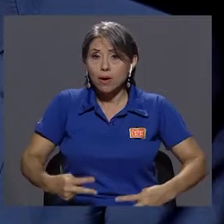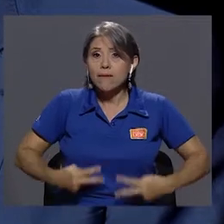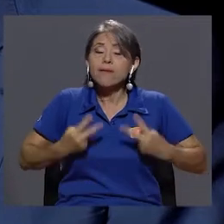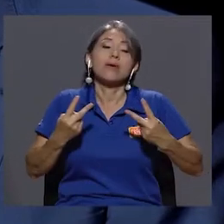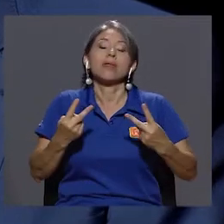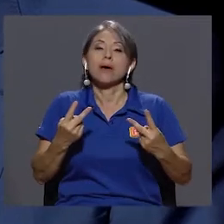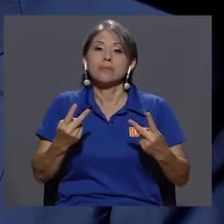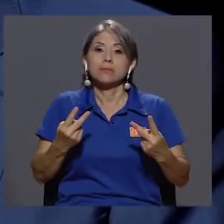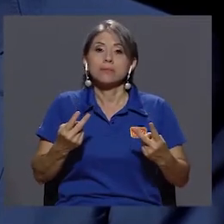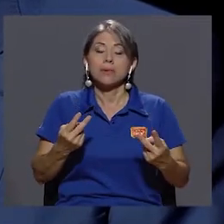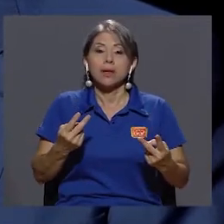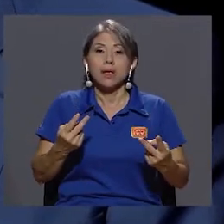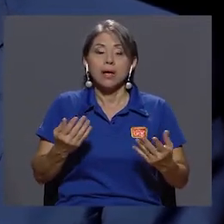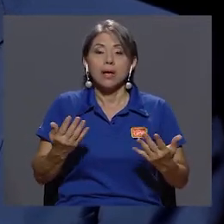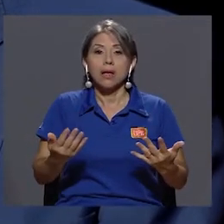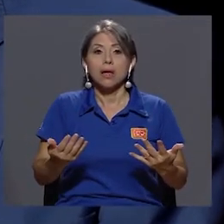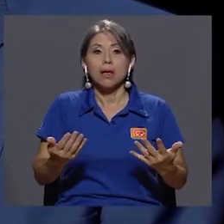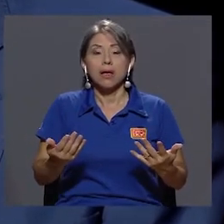vida